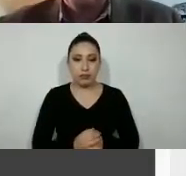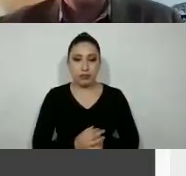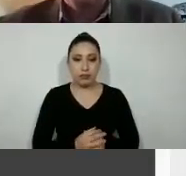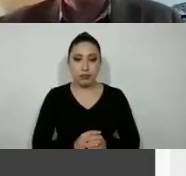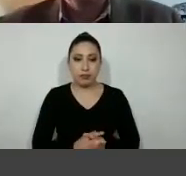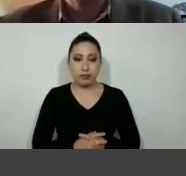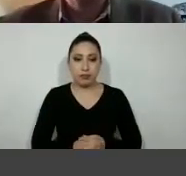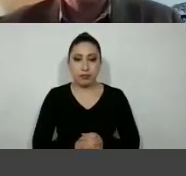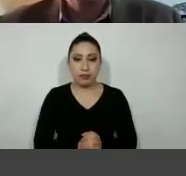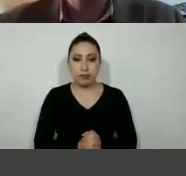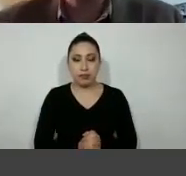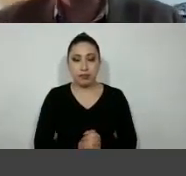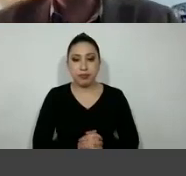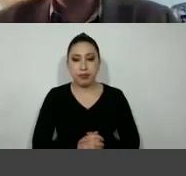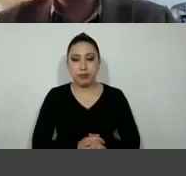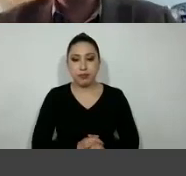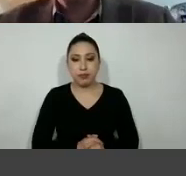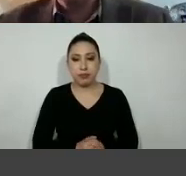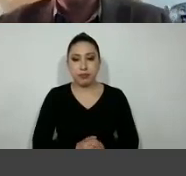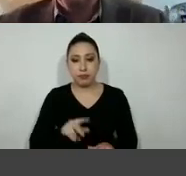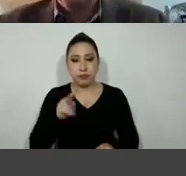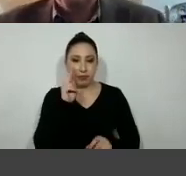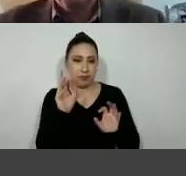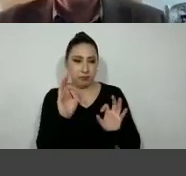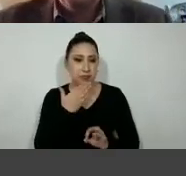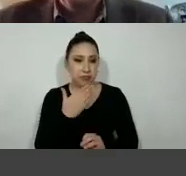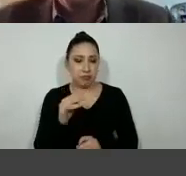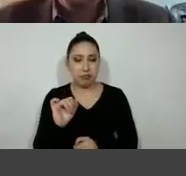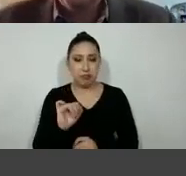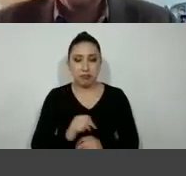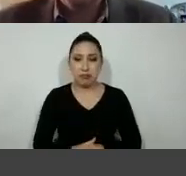ponencia. Ahí sí se ve, ¿verdad?